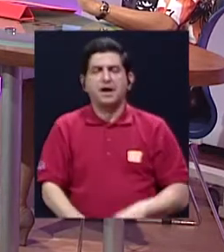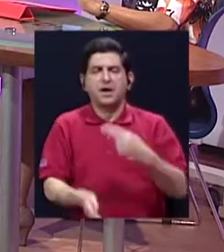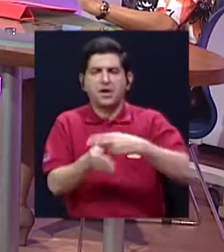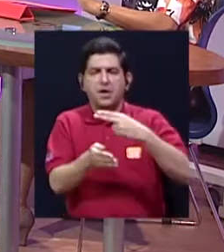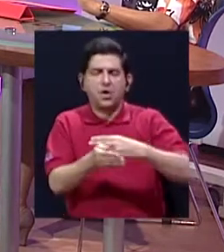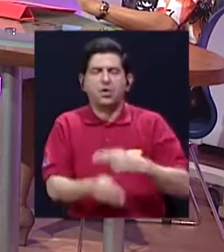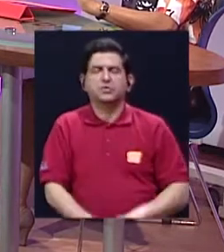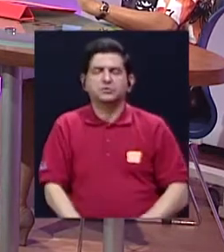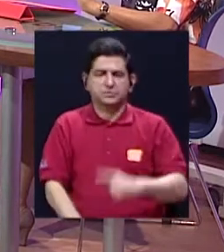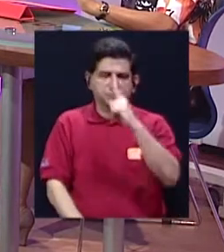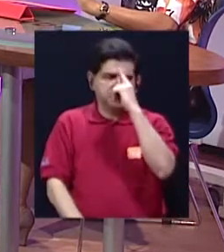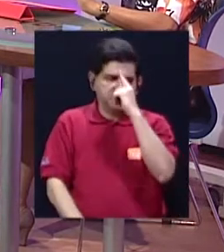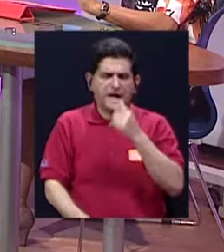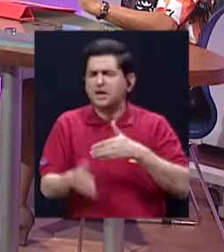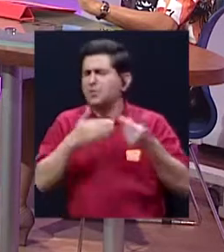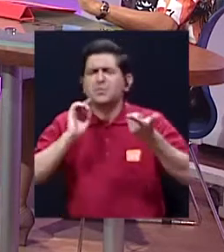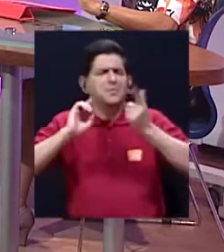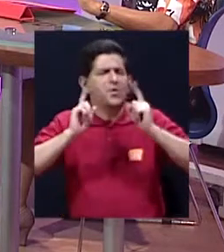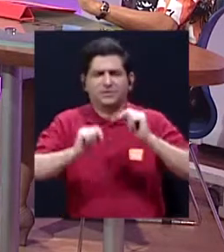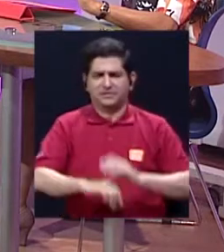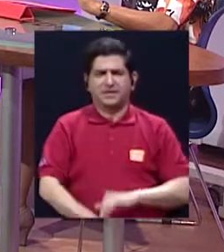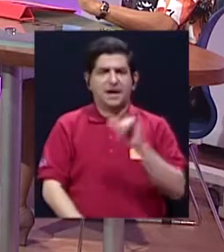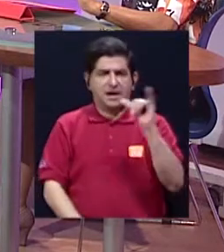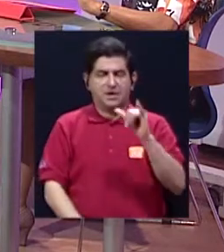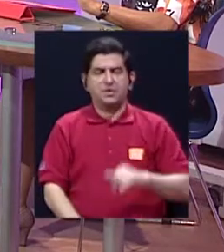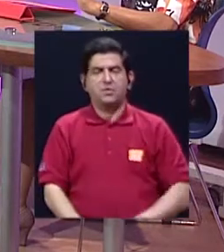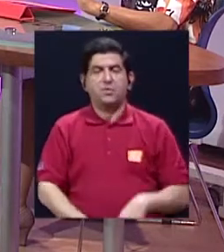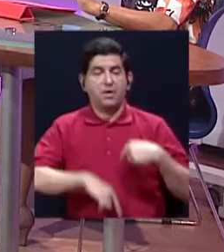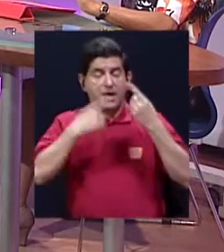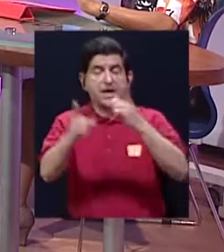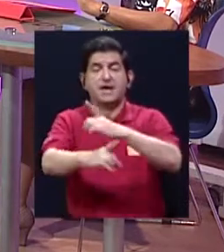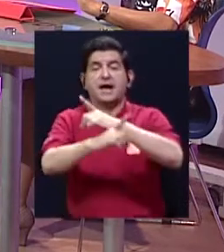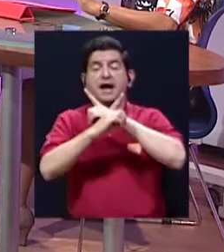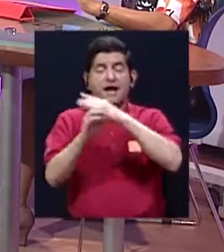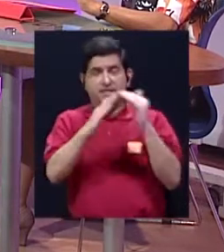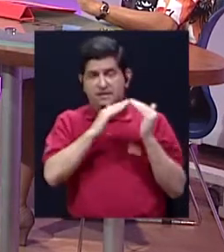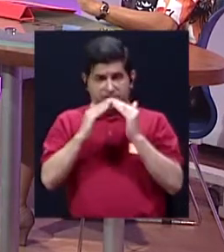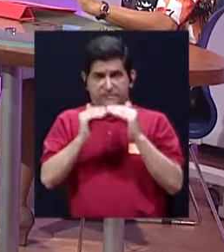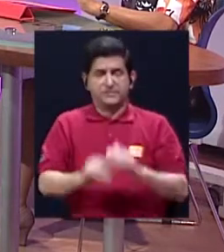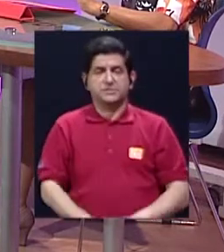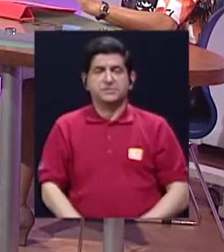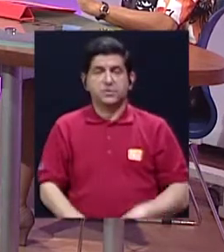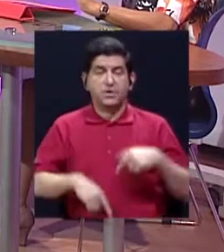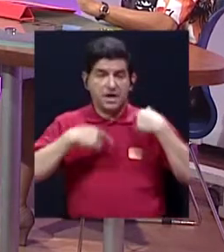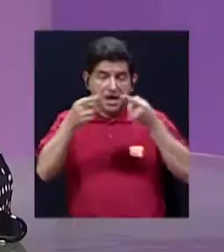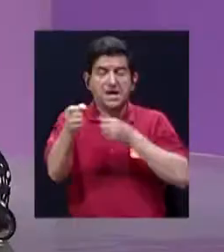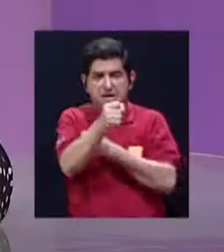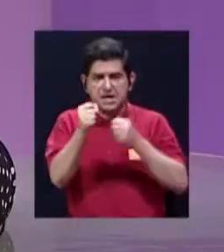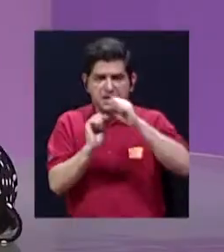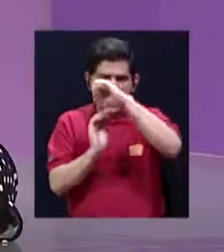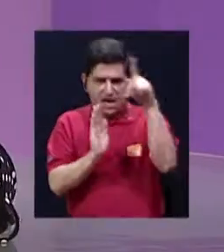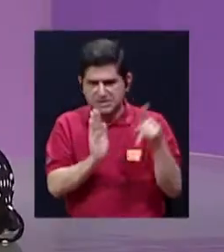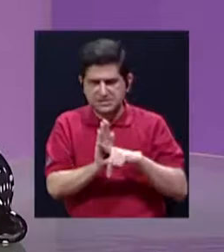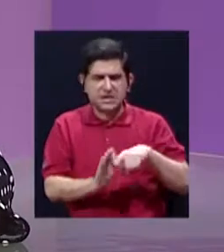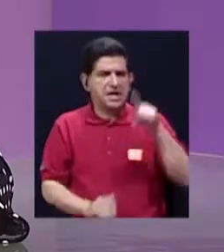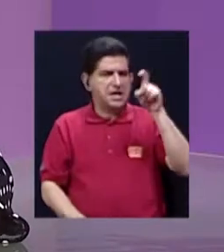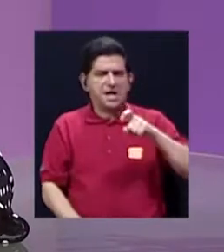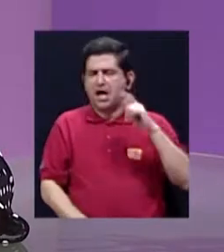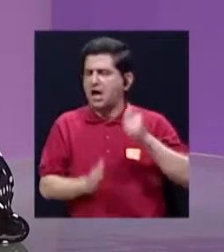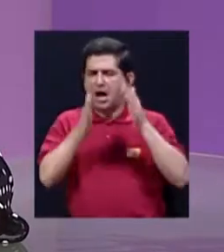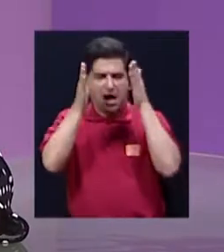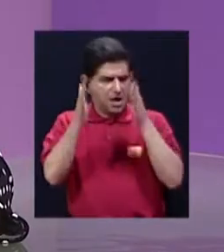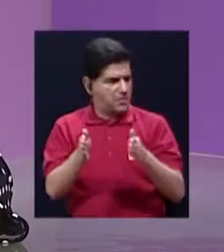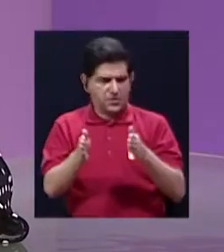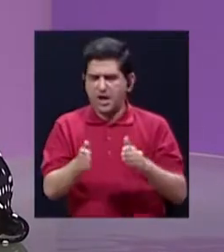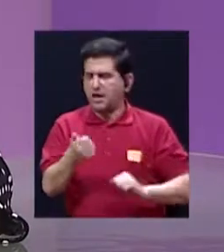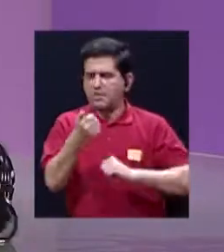Calderón Guardia, ¿verdad?, el que sea. También acudir a la Defensoría, pueden acudir a la Sala Constitucional, no necesitan un abogado